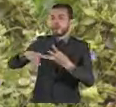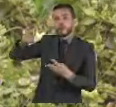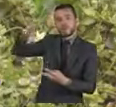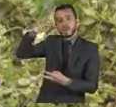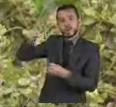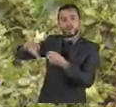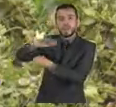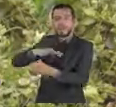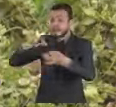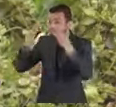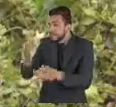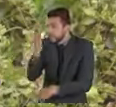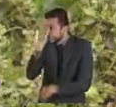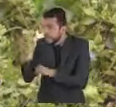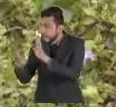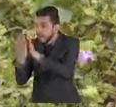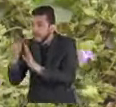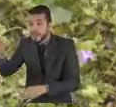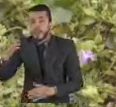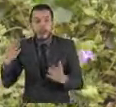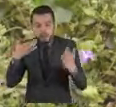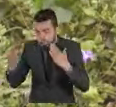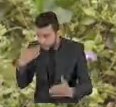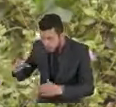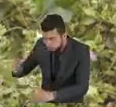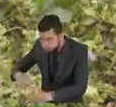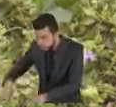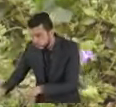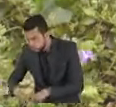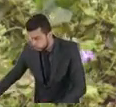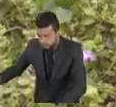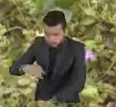de manera directa a nuestros campesinos,